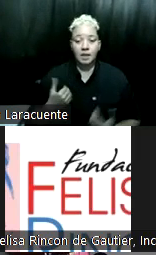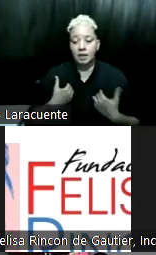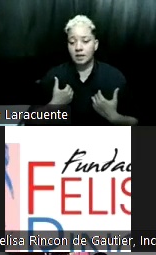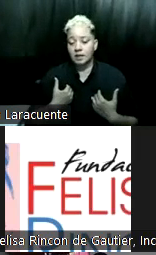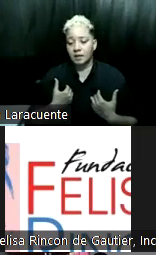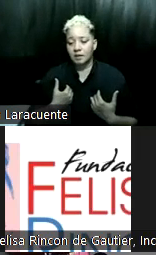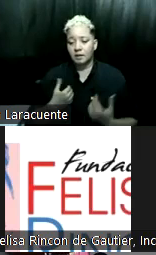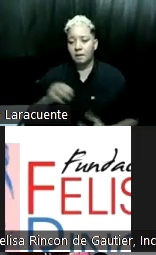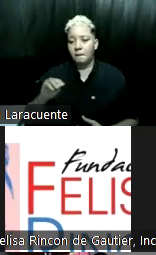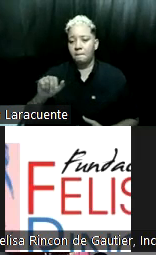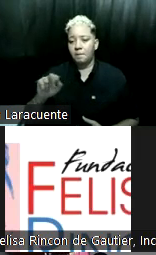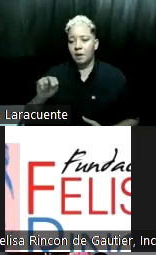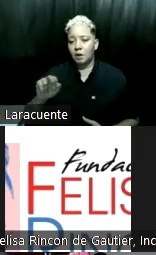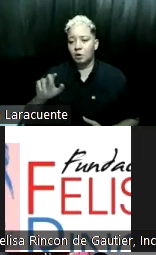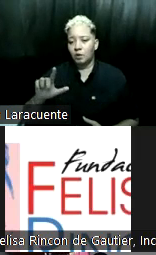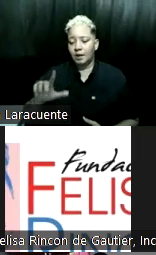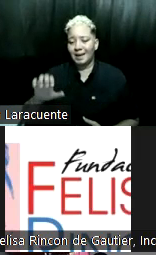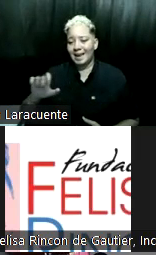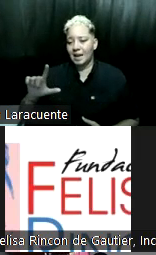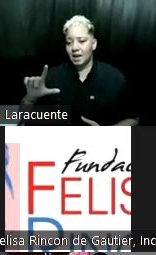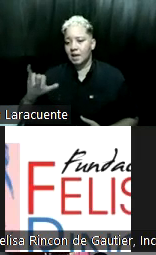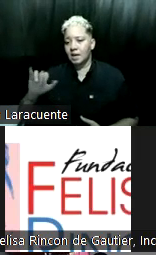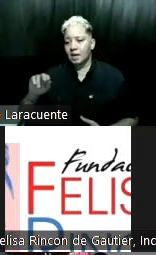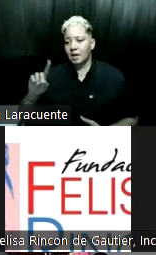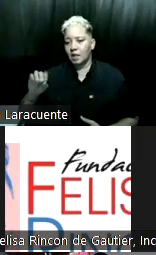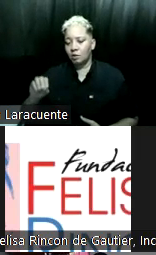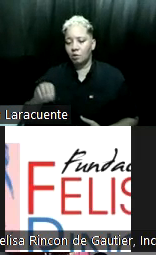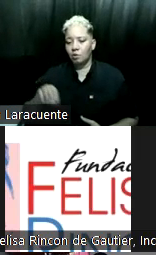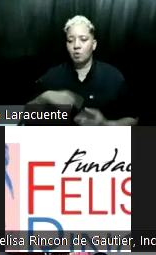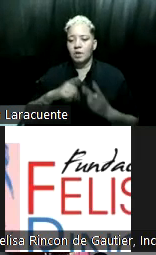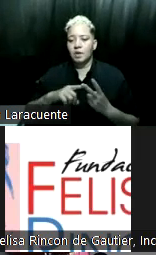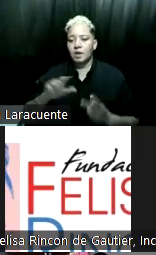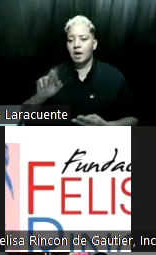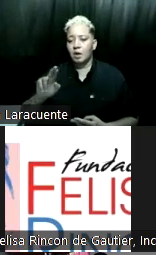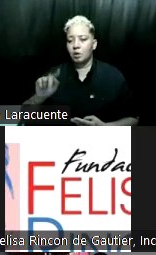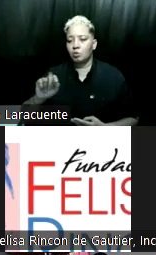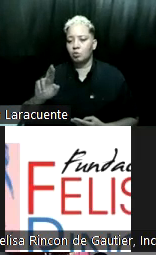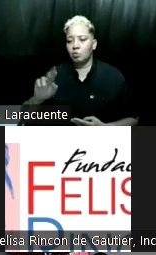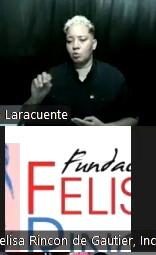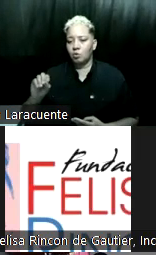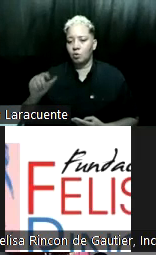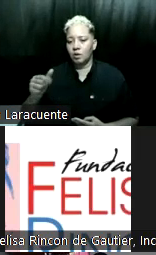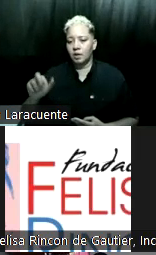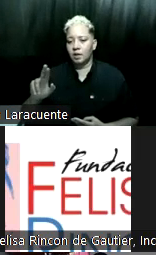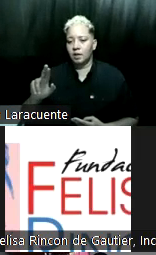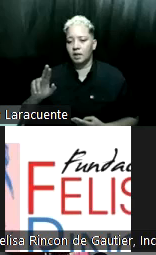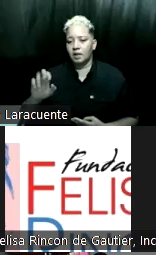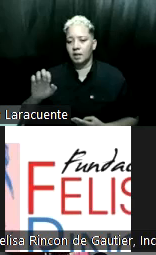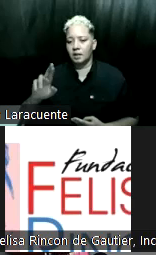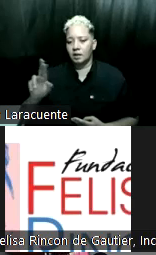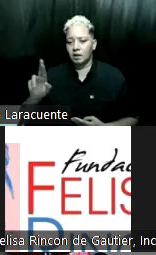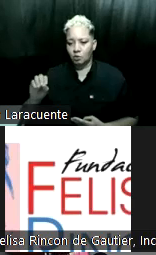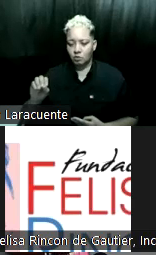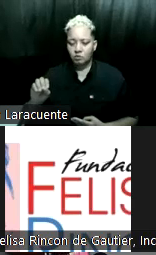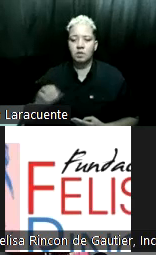plantilla a Manuel el Indio Raga y a Arturo Guerrero, que resultó el mejor anotador del mundo